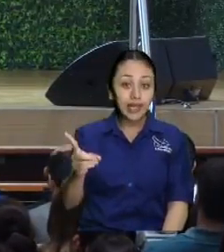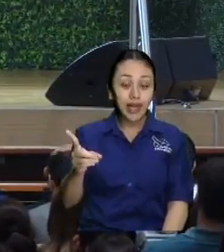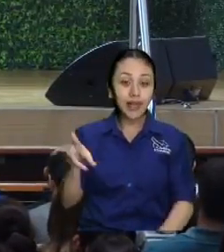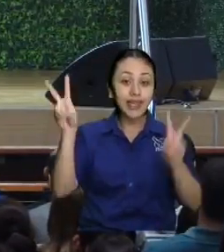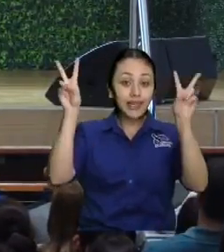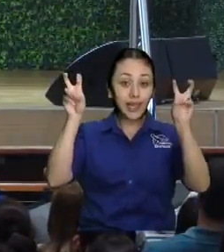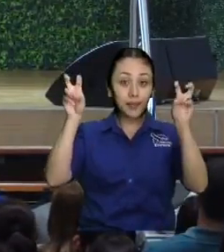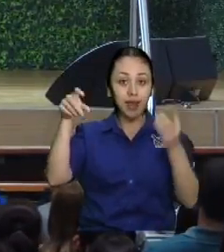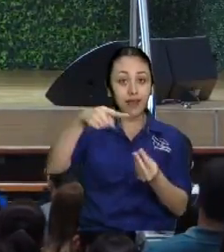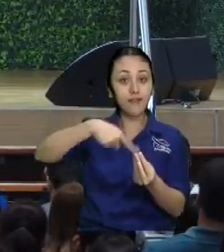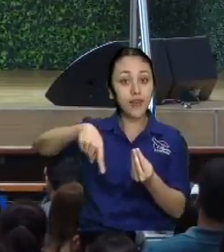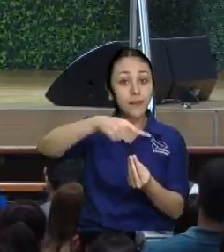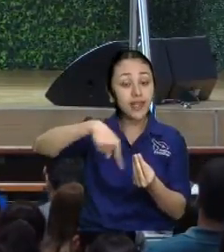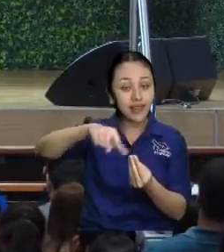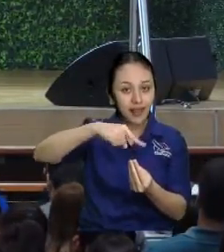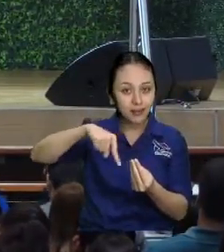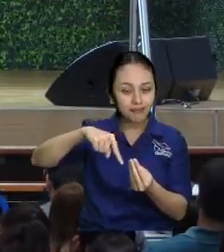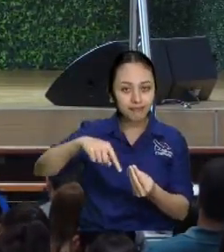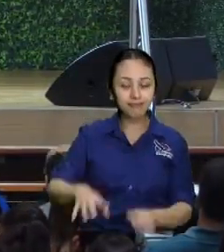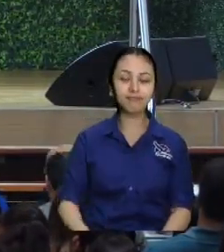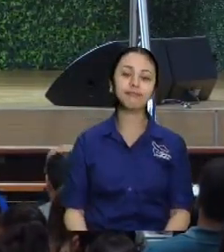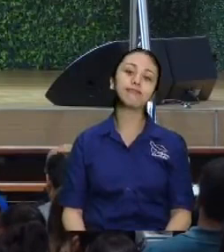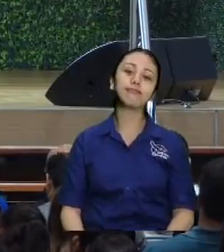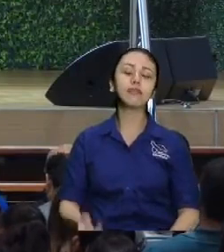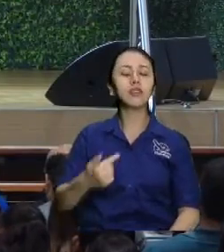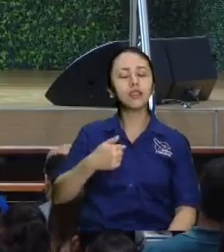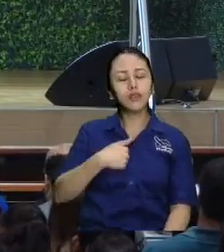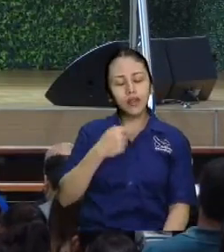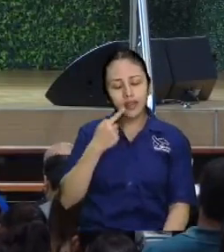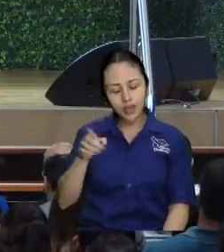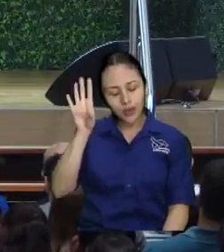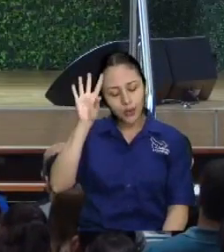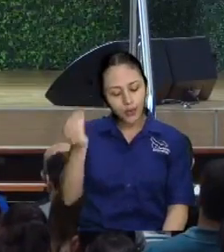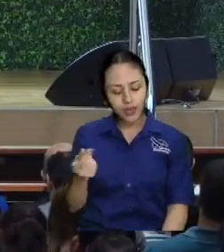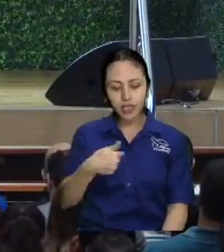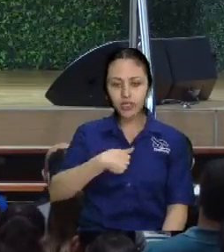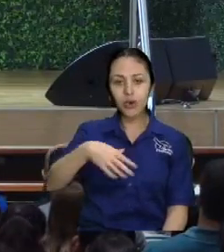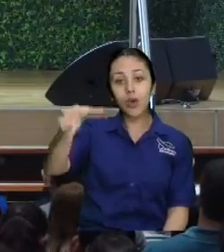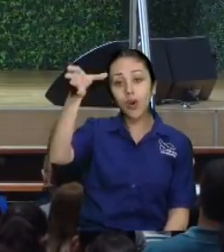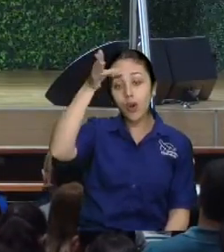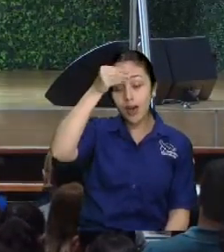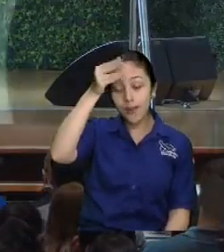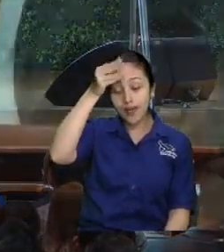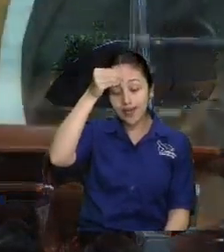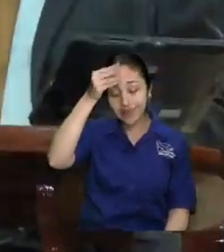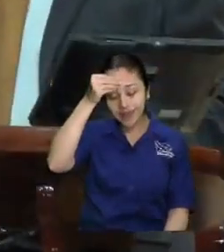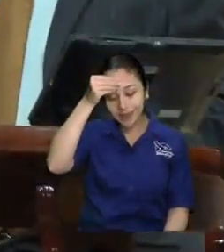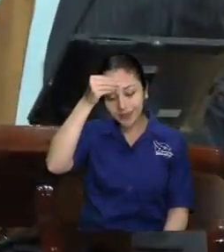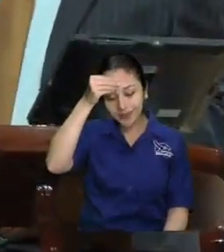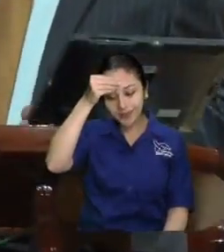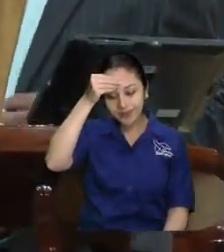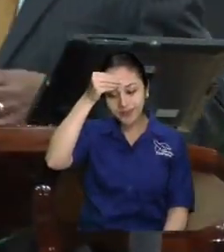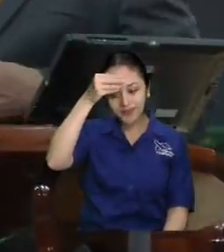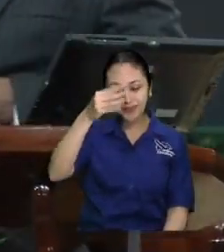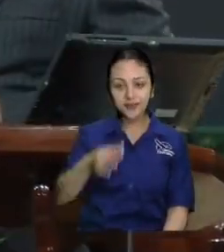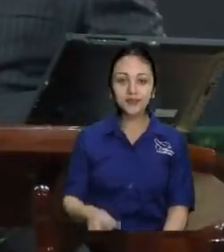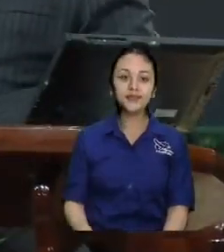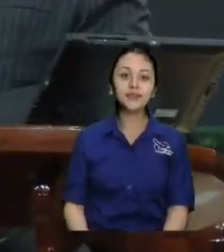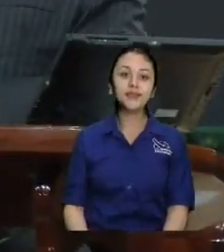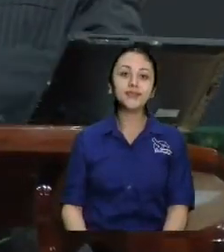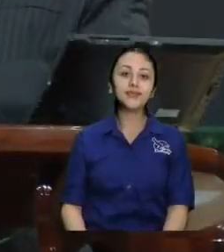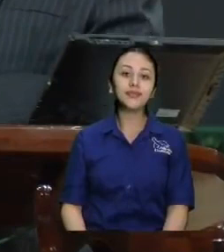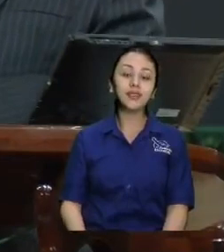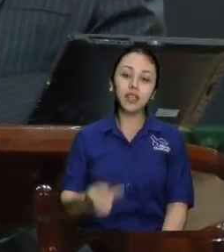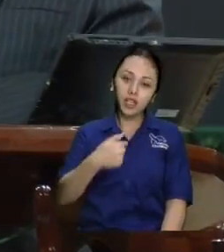familia. ¿Por qué le estoy diciendo eso? Porque lo aprendí ministrado, como ya le dije, pero también lo aprendí y se lo